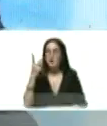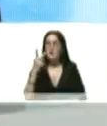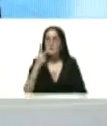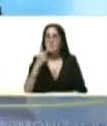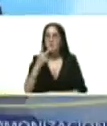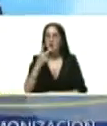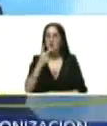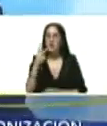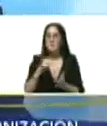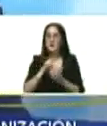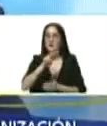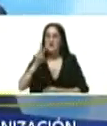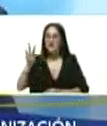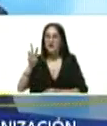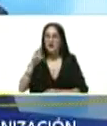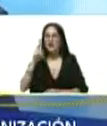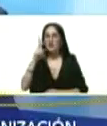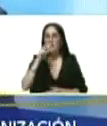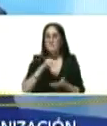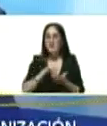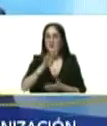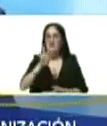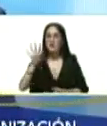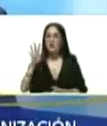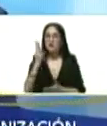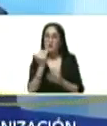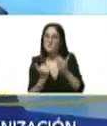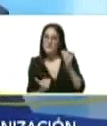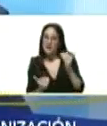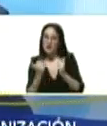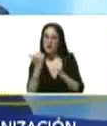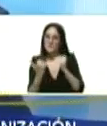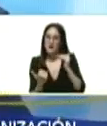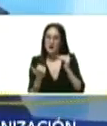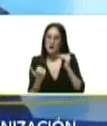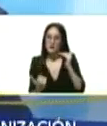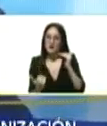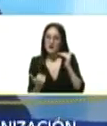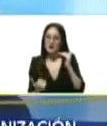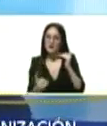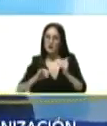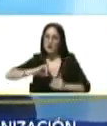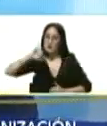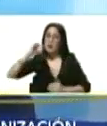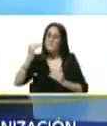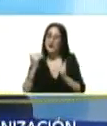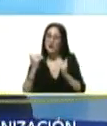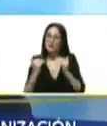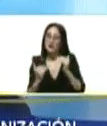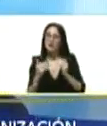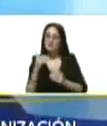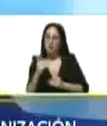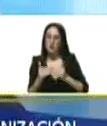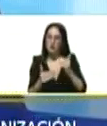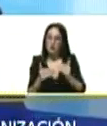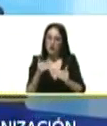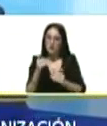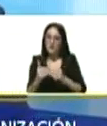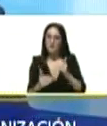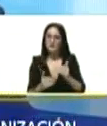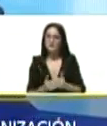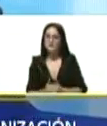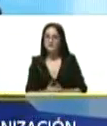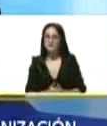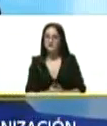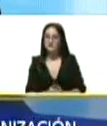24 llevar esa inflación a un dígito. Y lo vamos a lograr con inflación de un dígito,